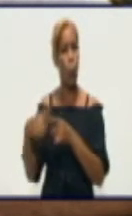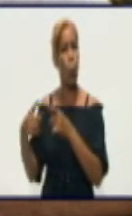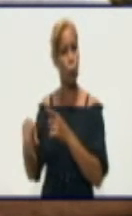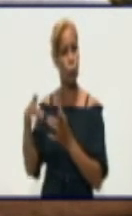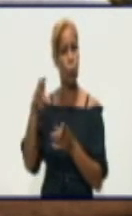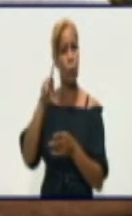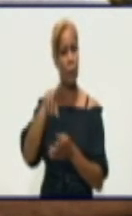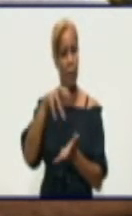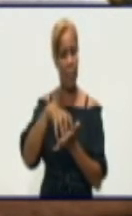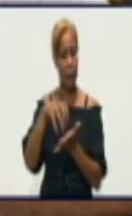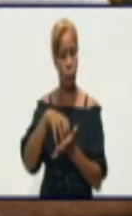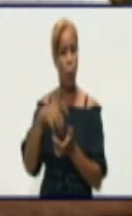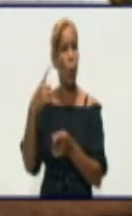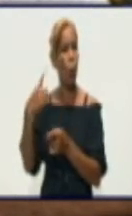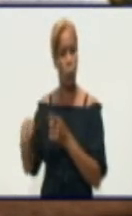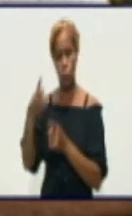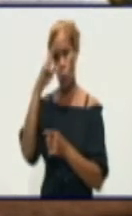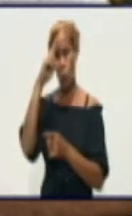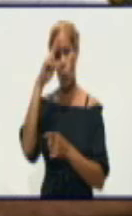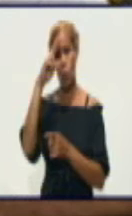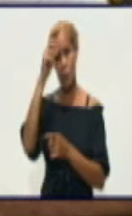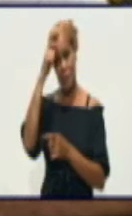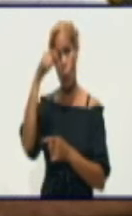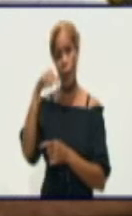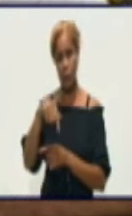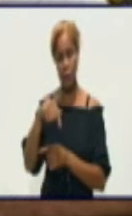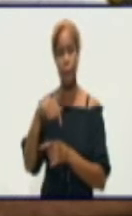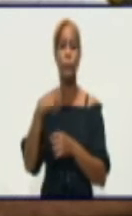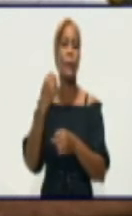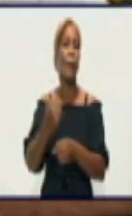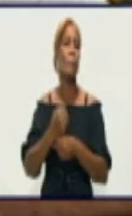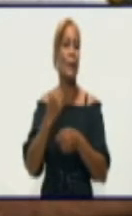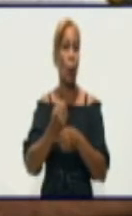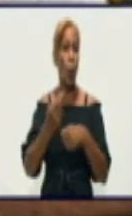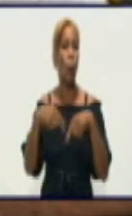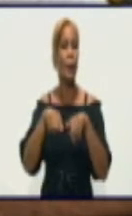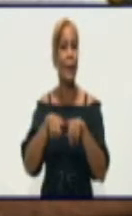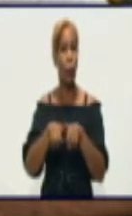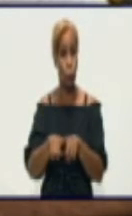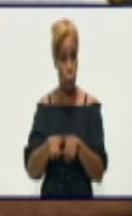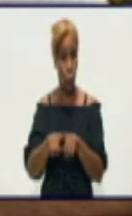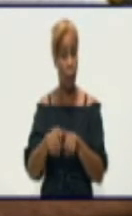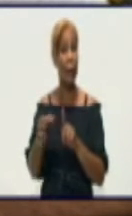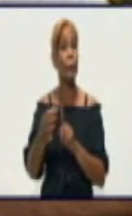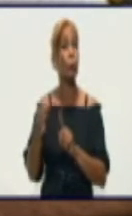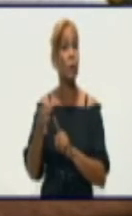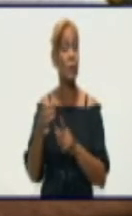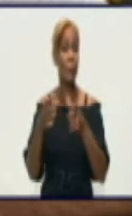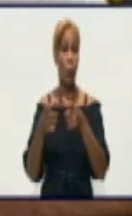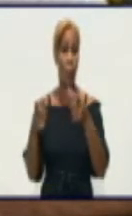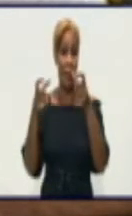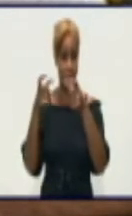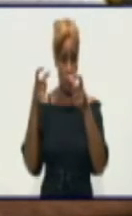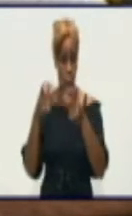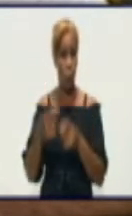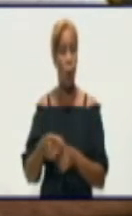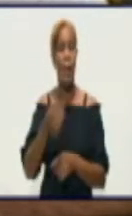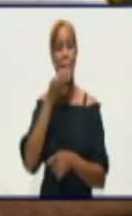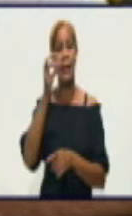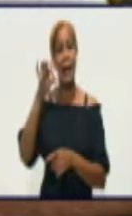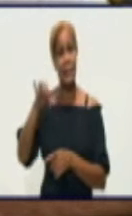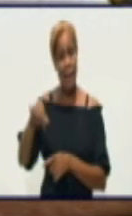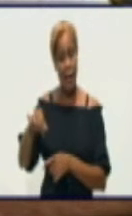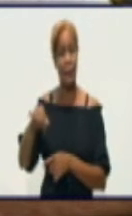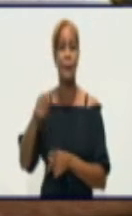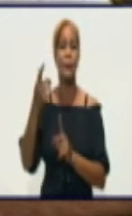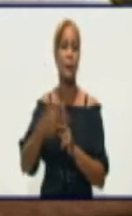dije 'si one y saquen af pilón la unión el municipio maso 8 preserva la sal y para pilar 30